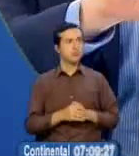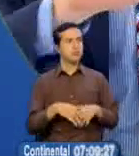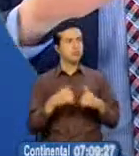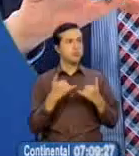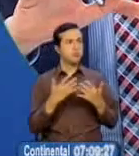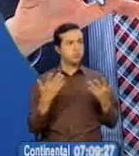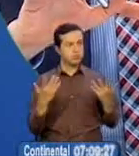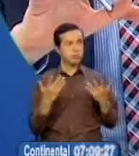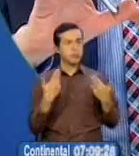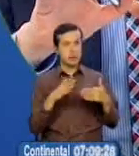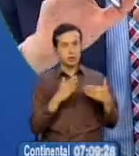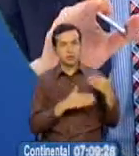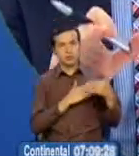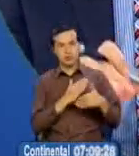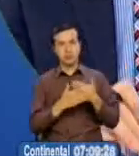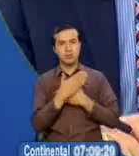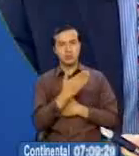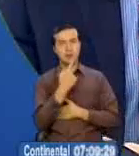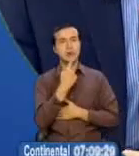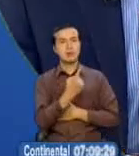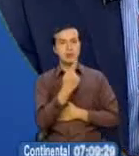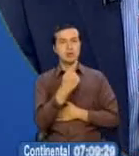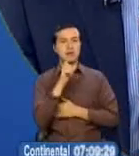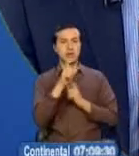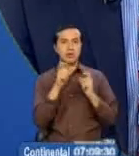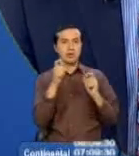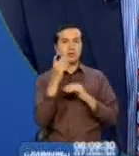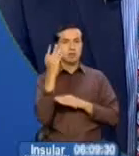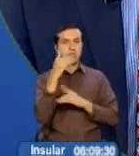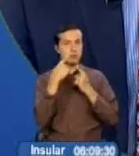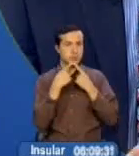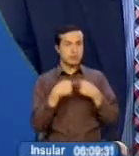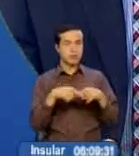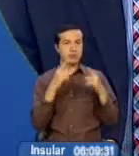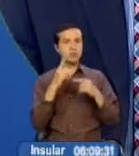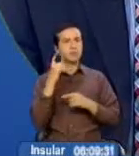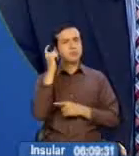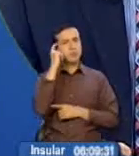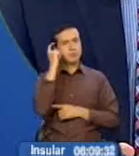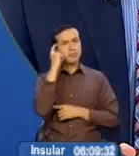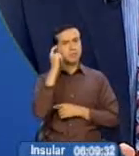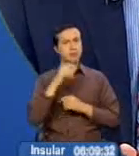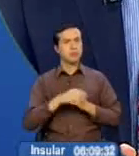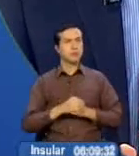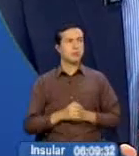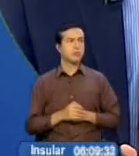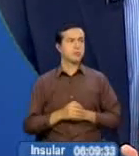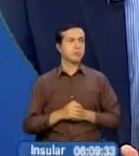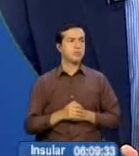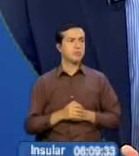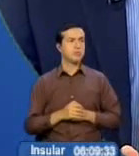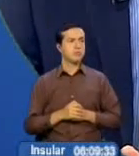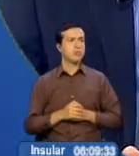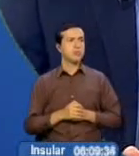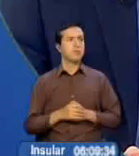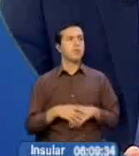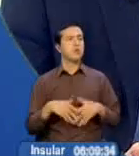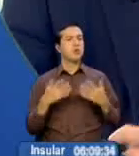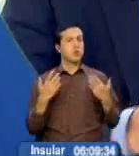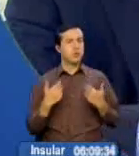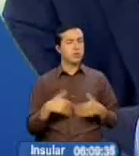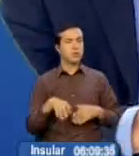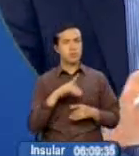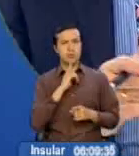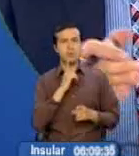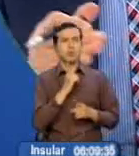ante esta introducción que usted ha compartido con nuestros televidentes, me lleva a hacerle la siguiente pregunta, pues entonces. Si bien